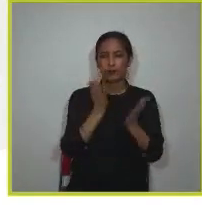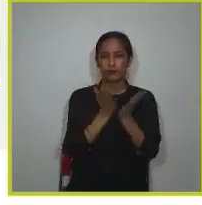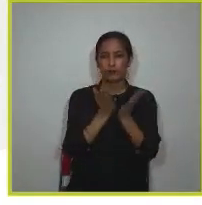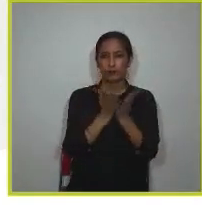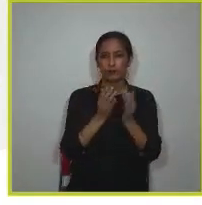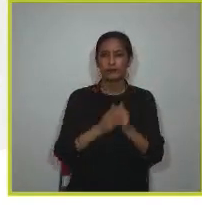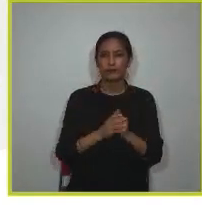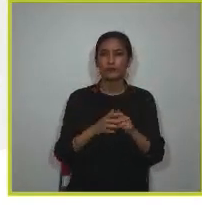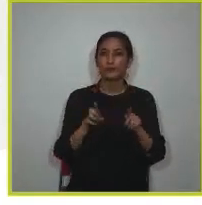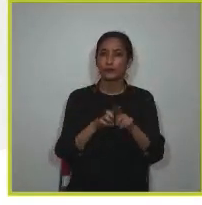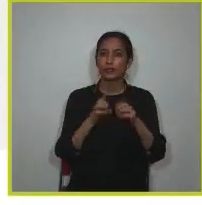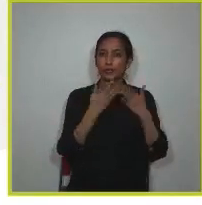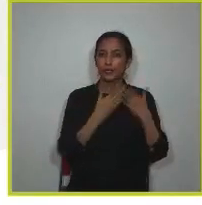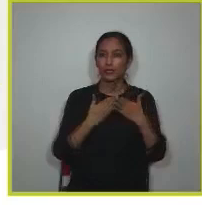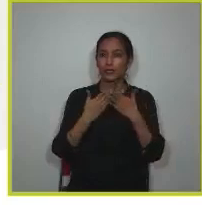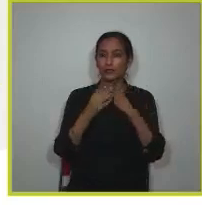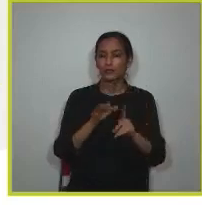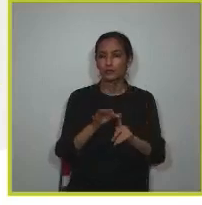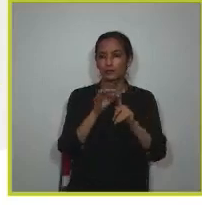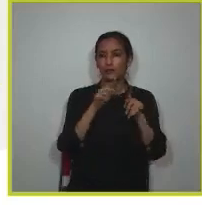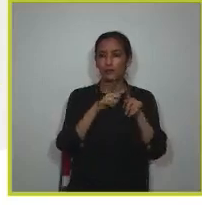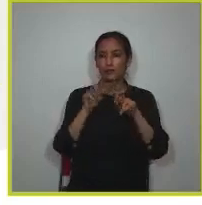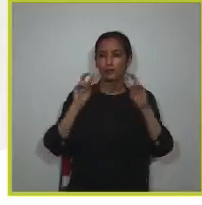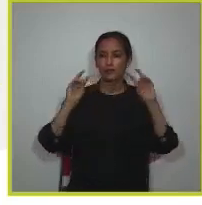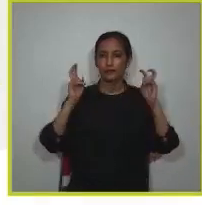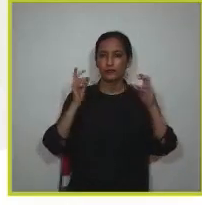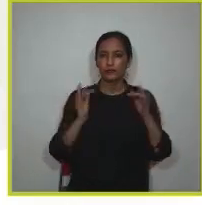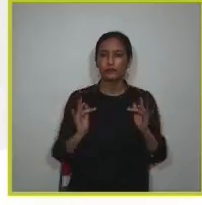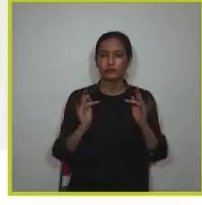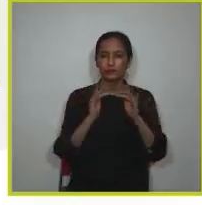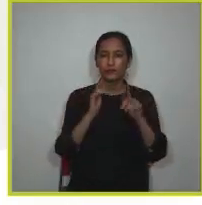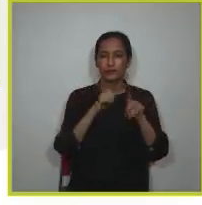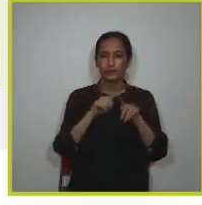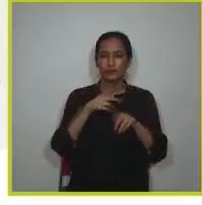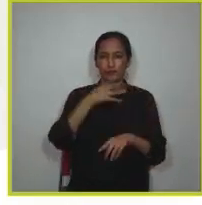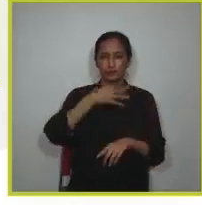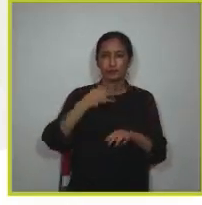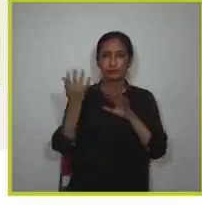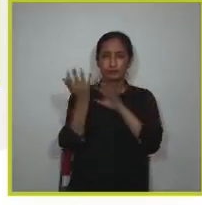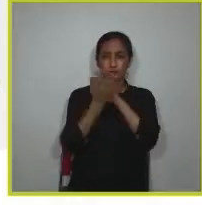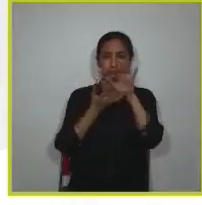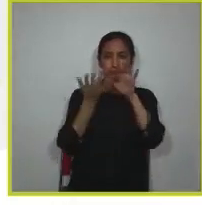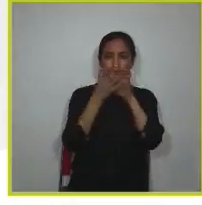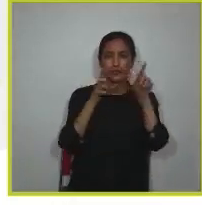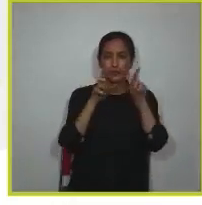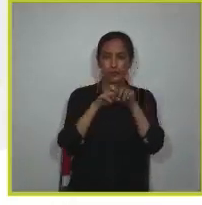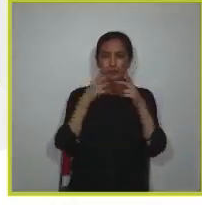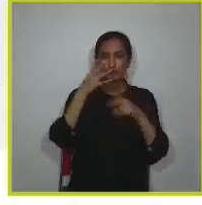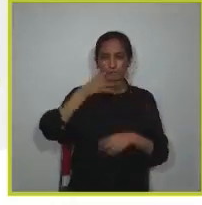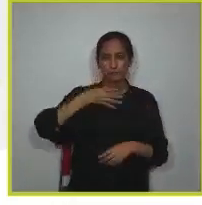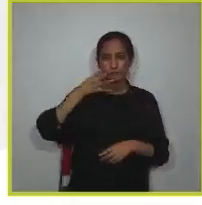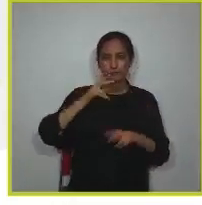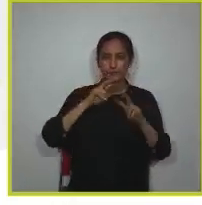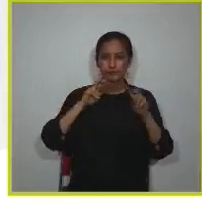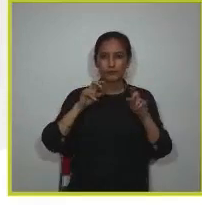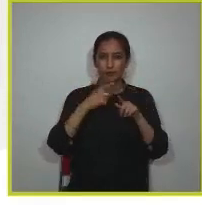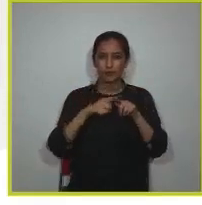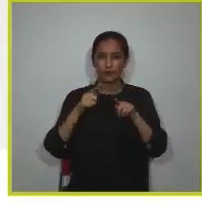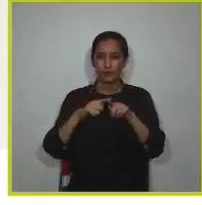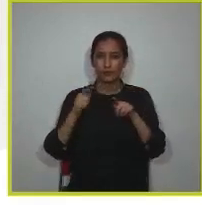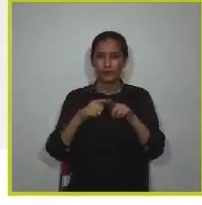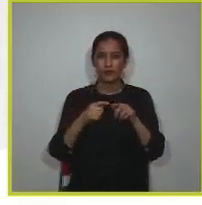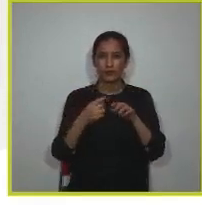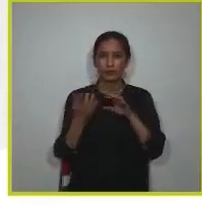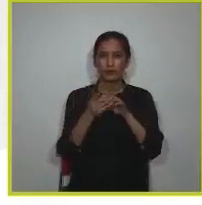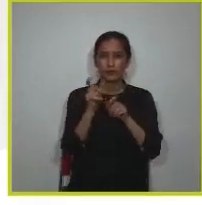con estudios y especialización en diversos temas vinculados a la fiscalización ambiental análisis prevención de conflictos y